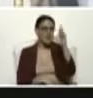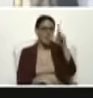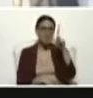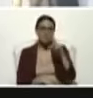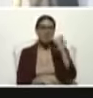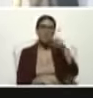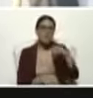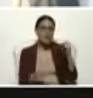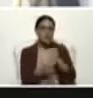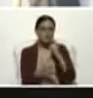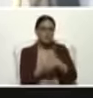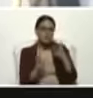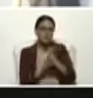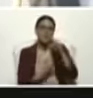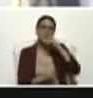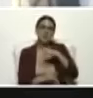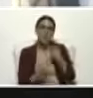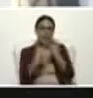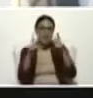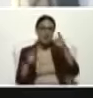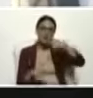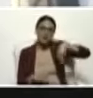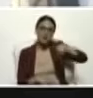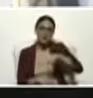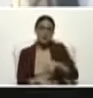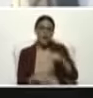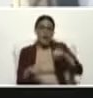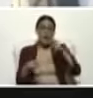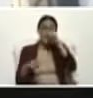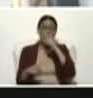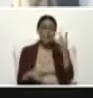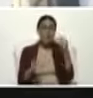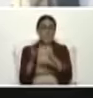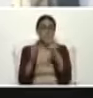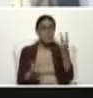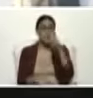Y este año 2024, como nunca,